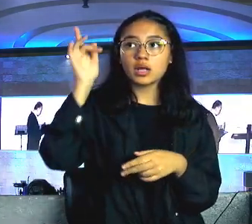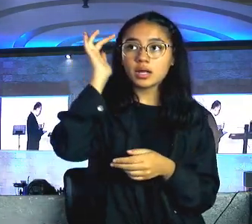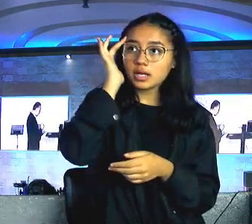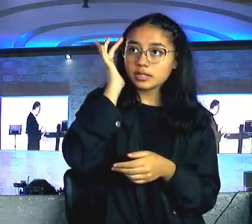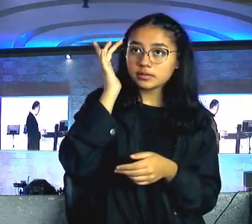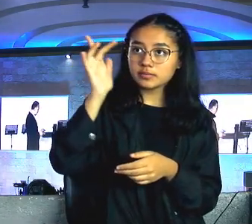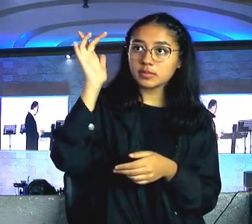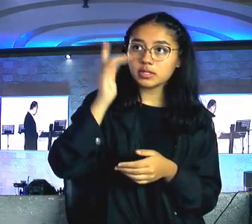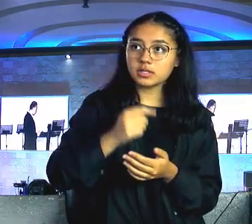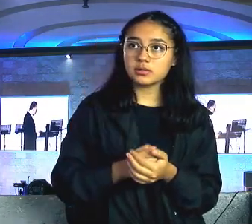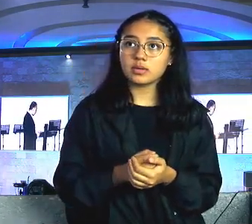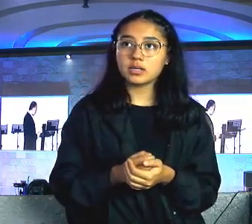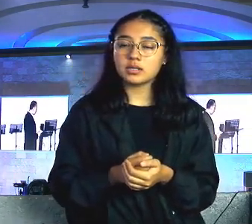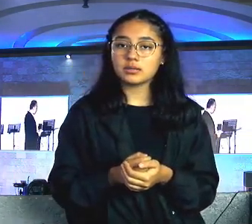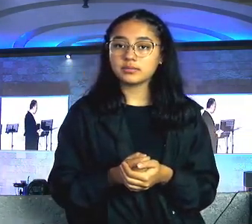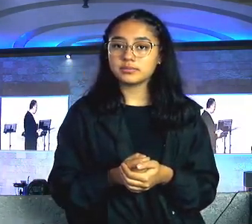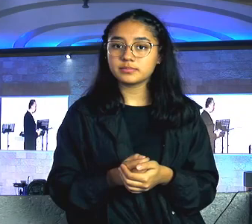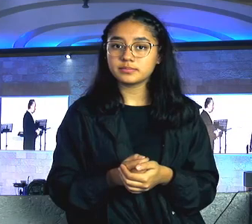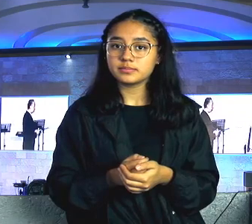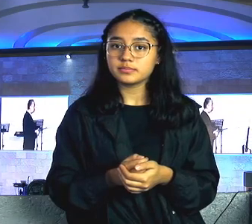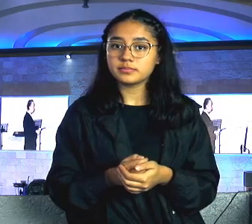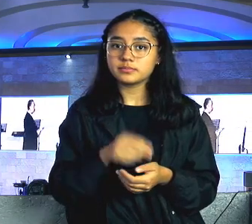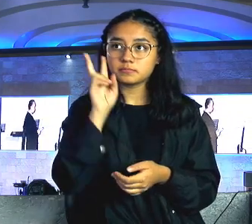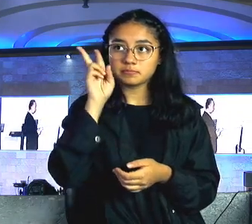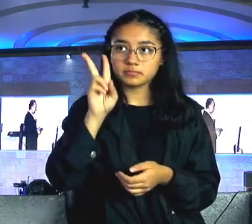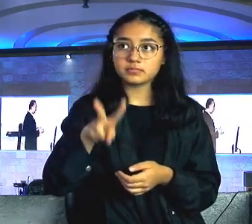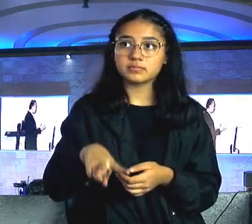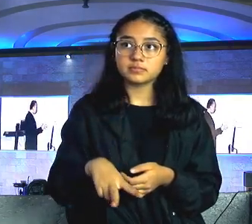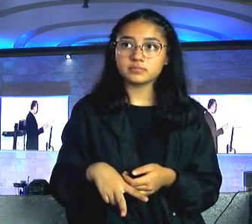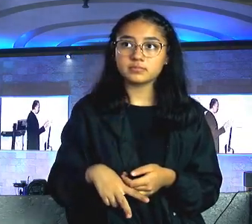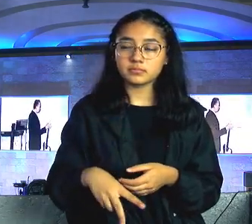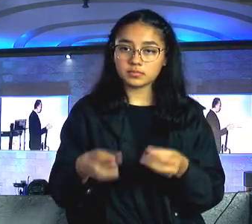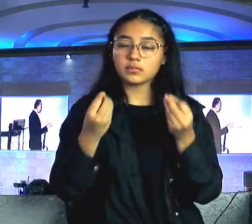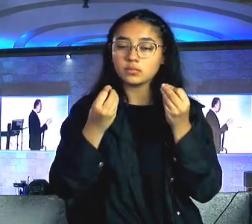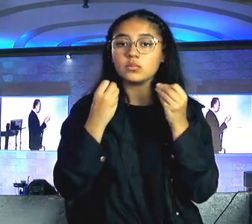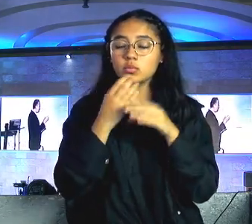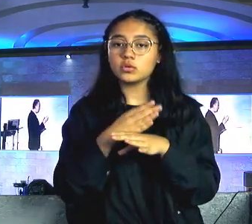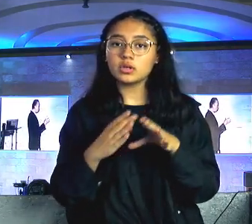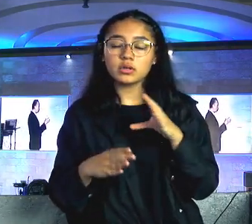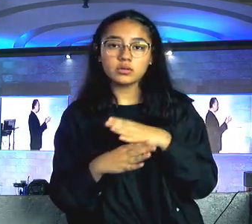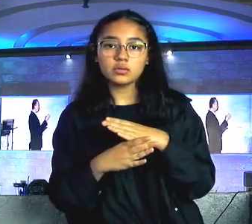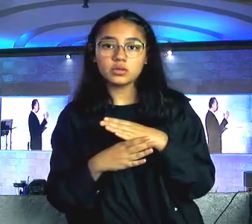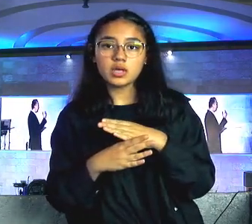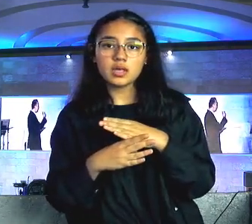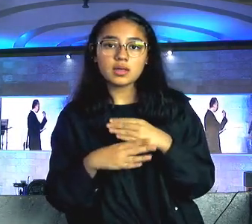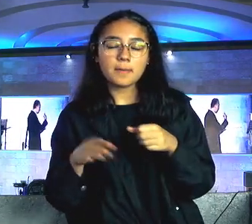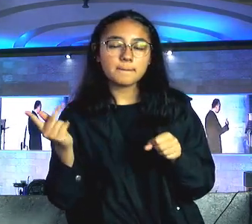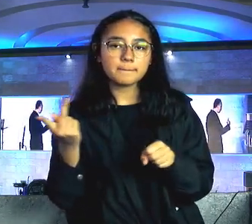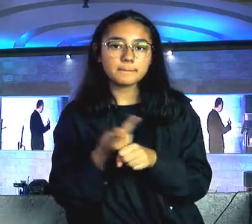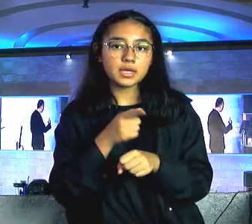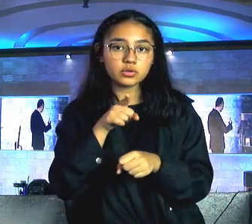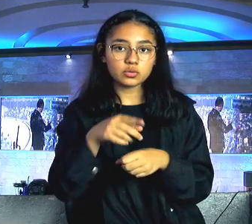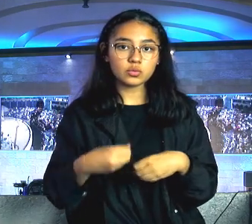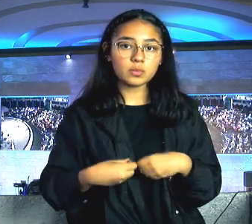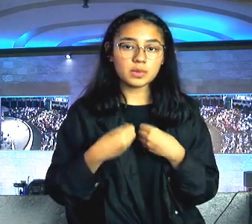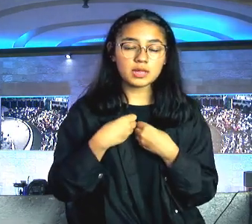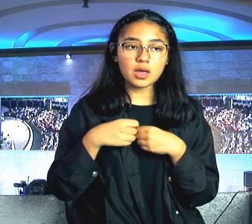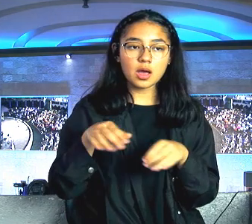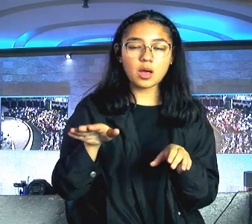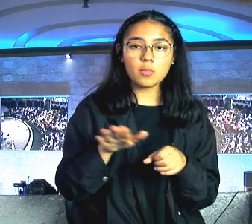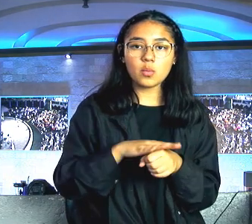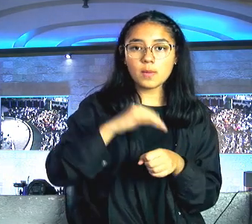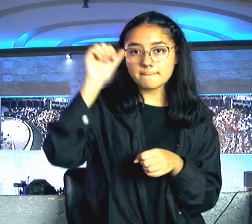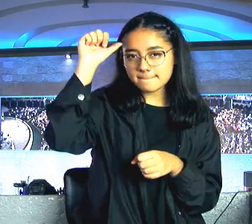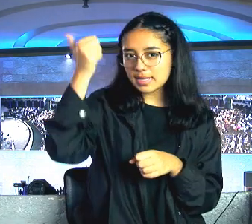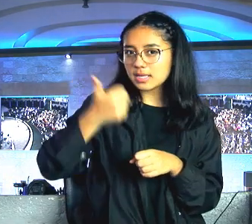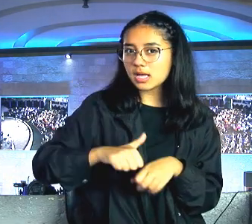formación anímica. Es cierto, hay muchas cosas que a lo mejor han ocurrido en tu vida por causa de tu pecado o por causa del